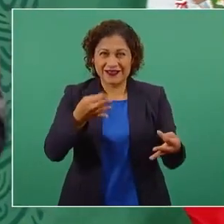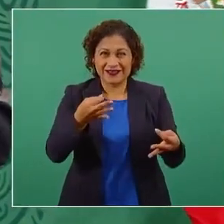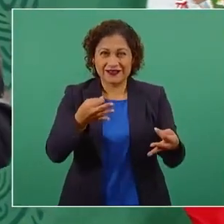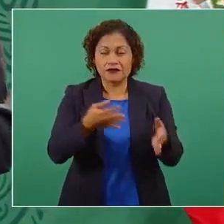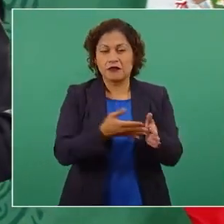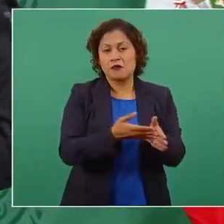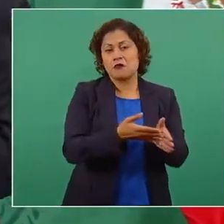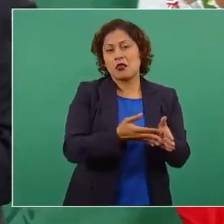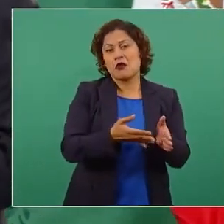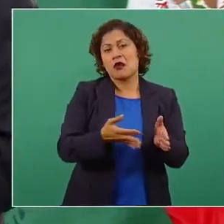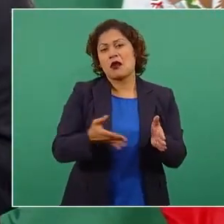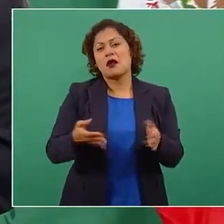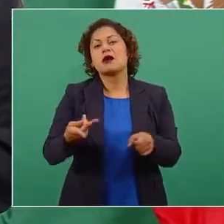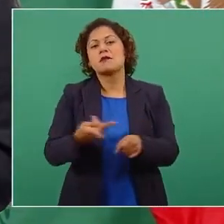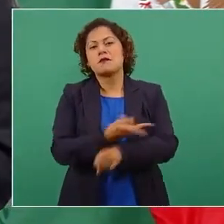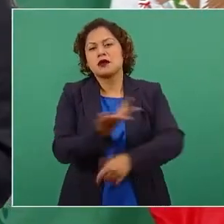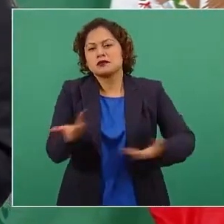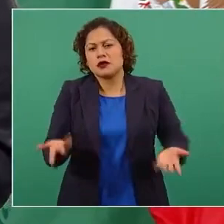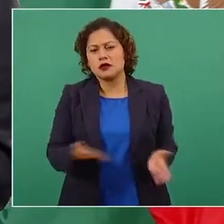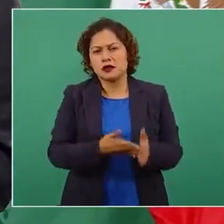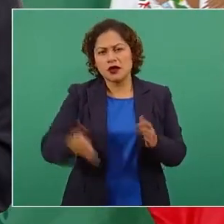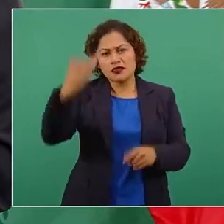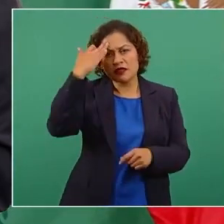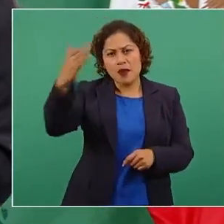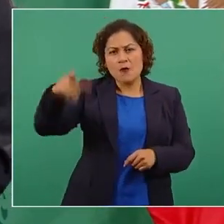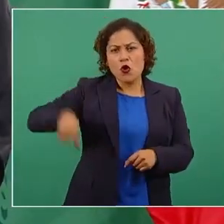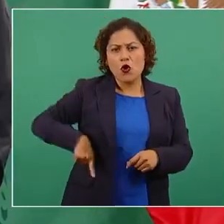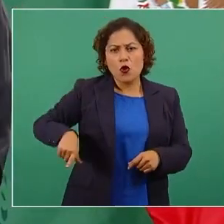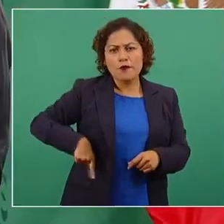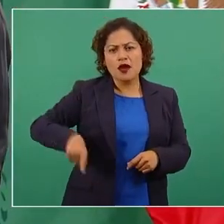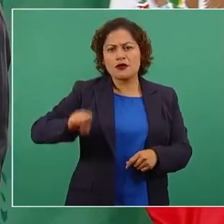ese gobierno? Fue el gobierno